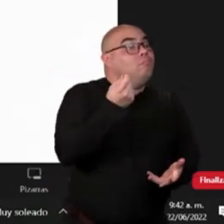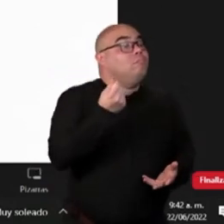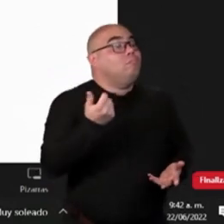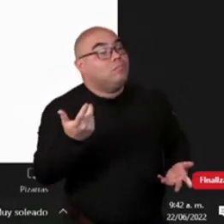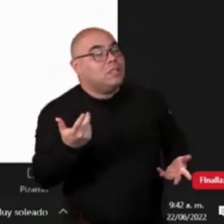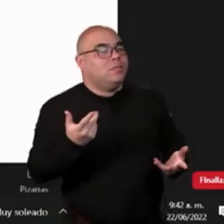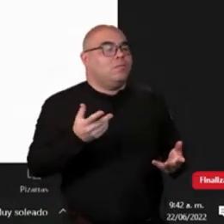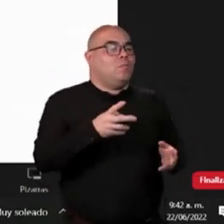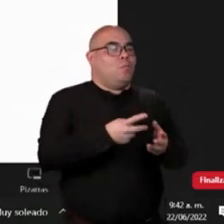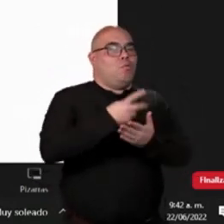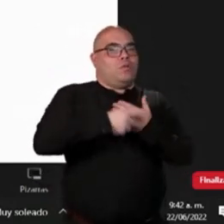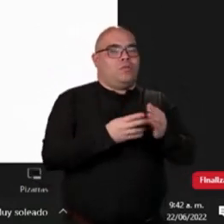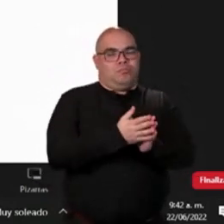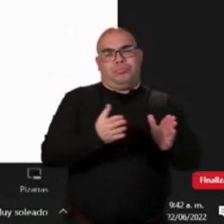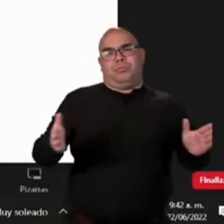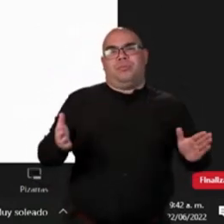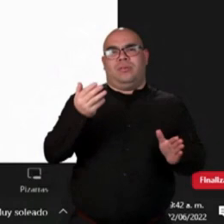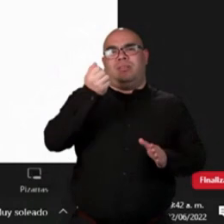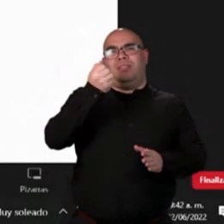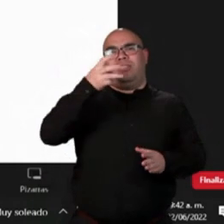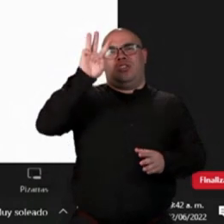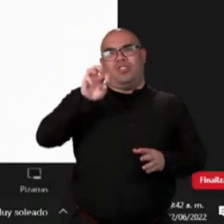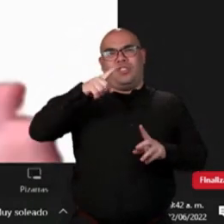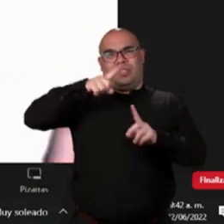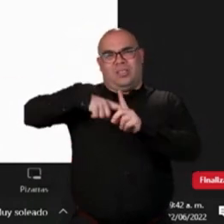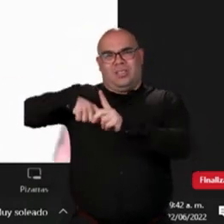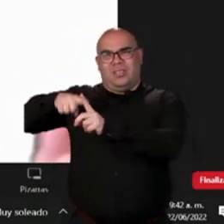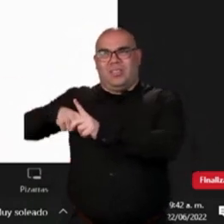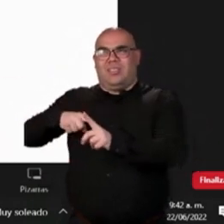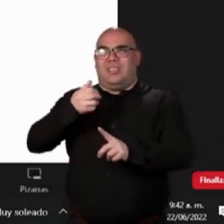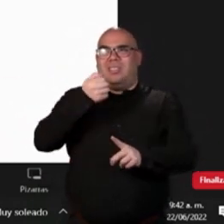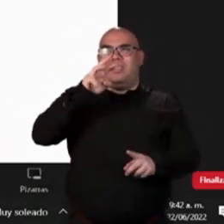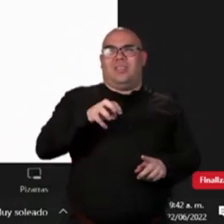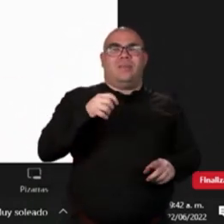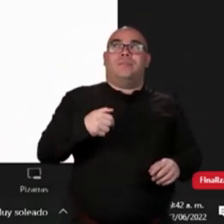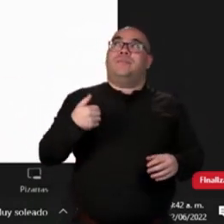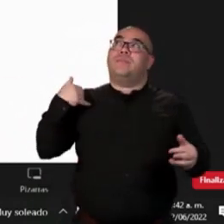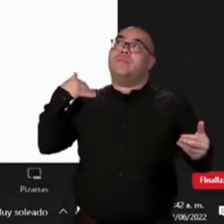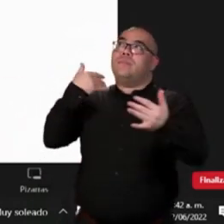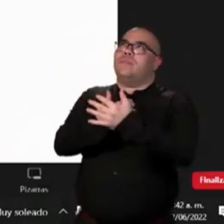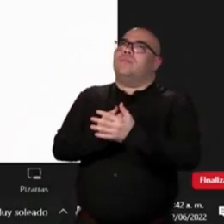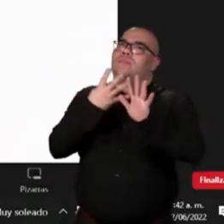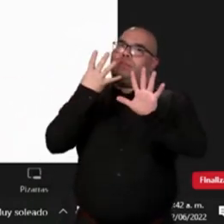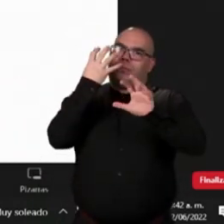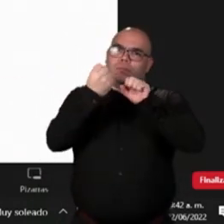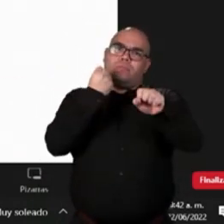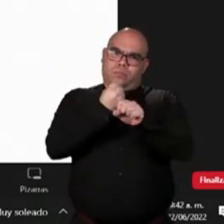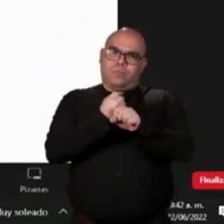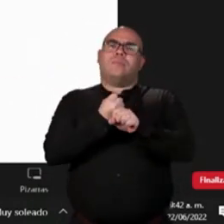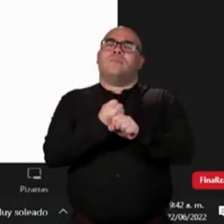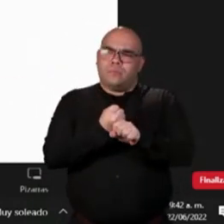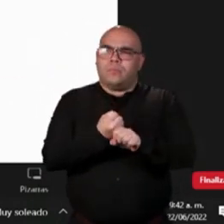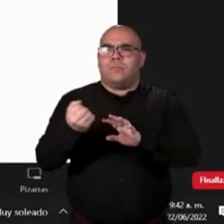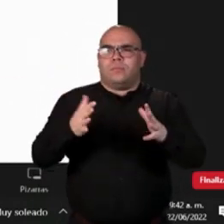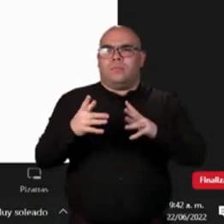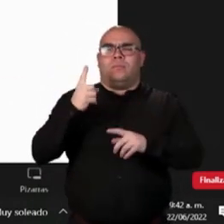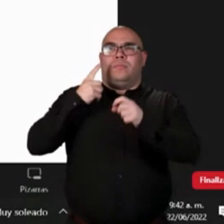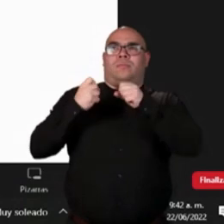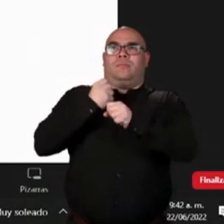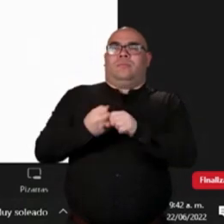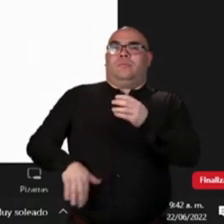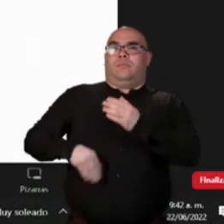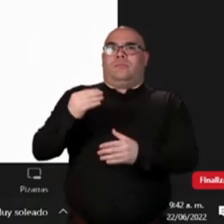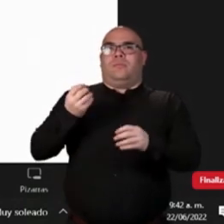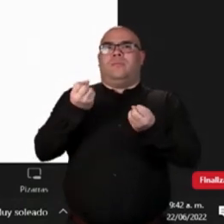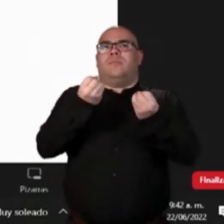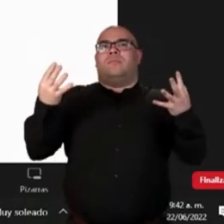meses. El año pasado, por darles un ejemplo, esta iniciativa tiene como 9 años. El año pasado apoyamos 70